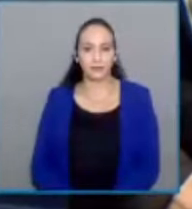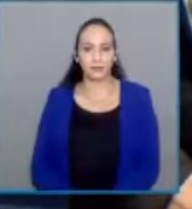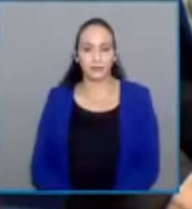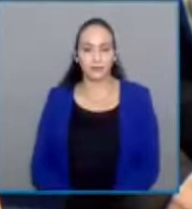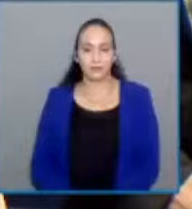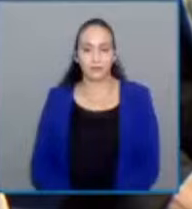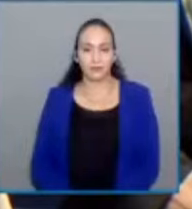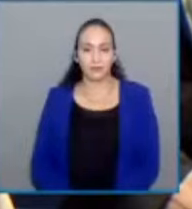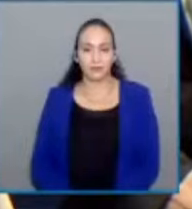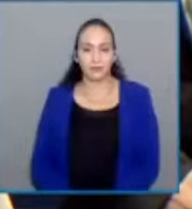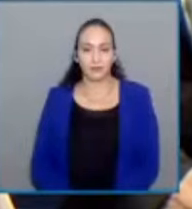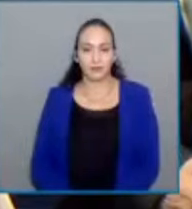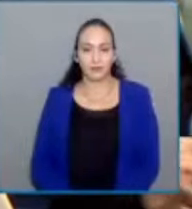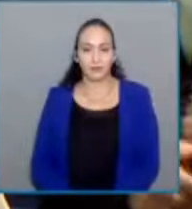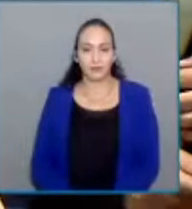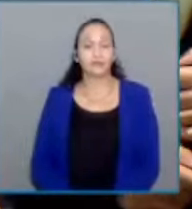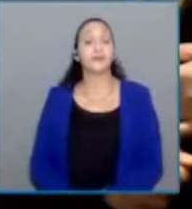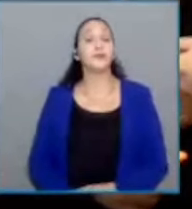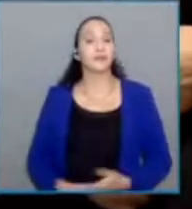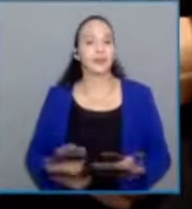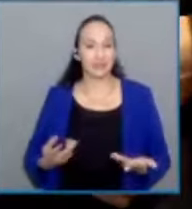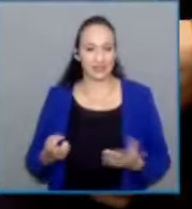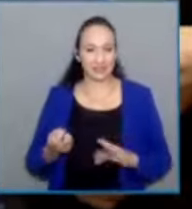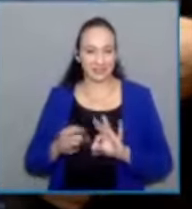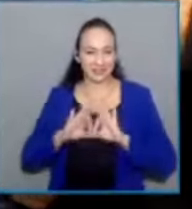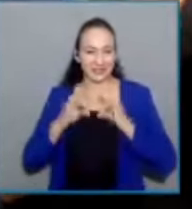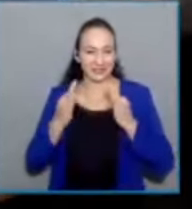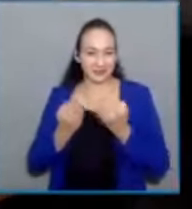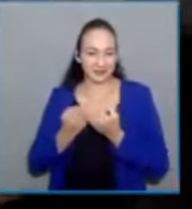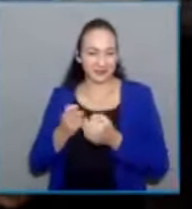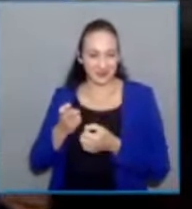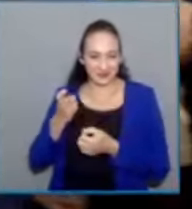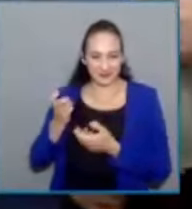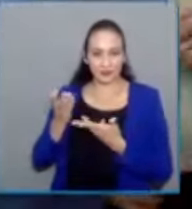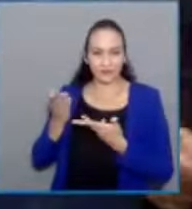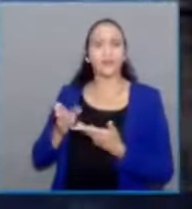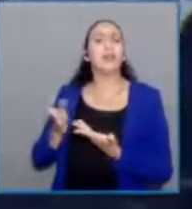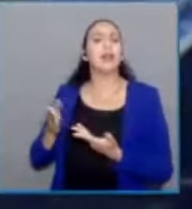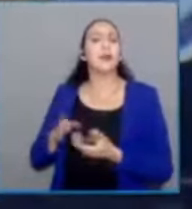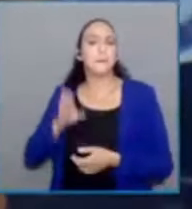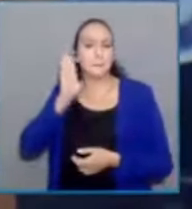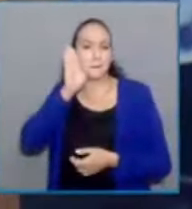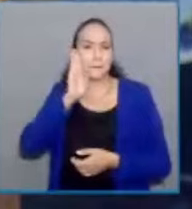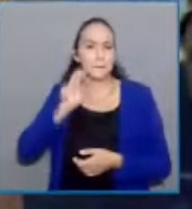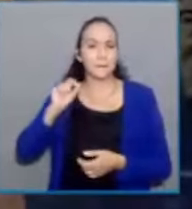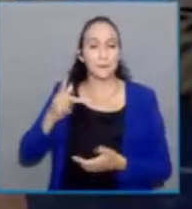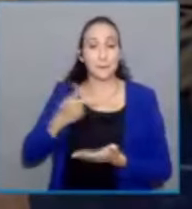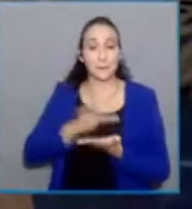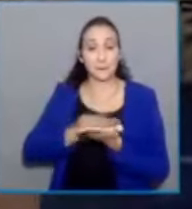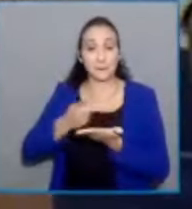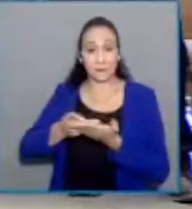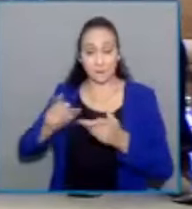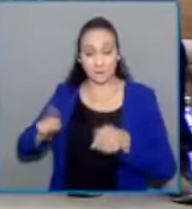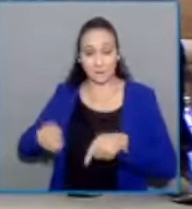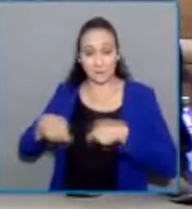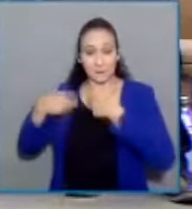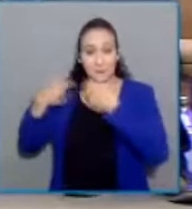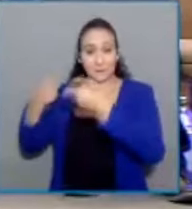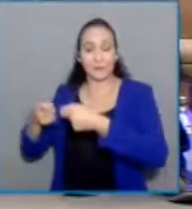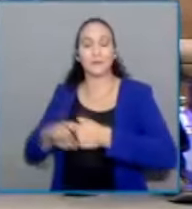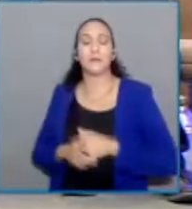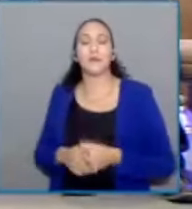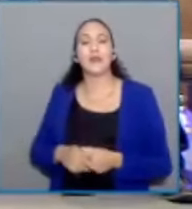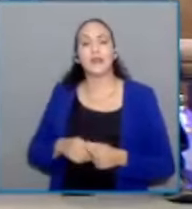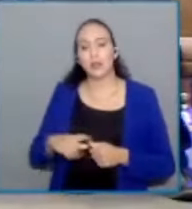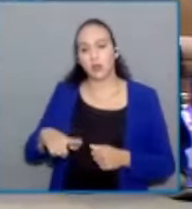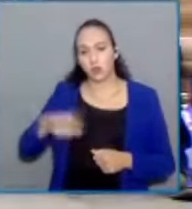fue así como la ministra Ana Margarita Ríos farjat recibió el premio Inteligencia artificial en gobierno 2024 por el